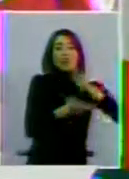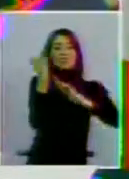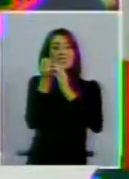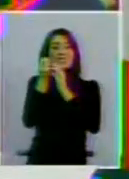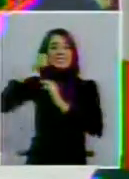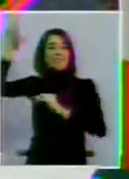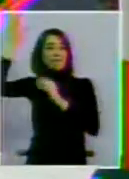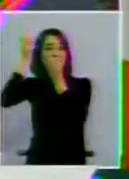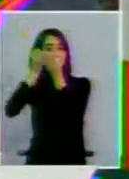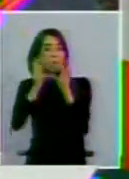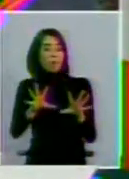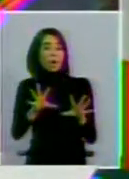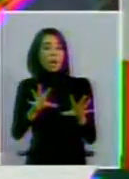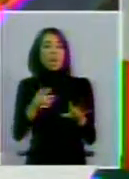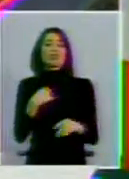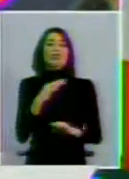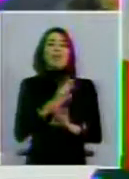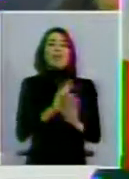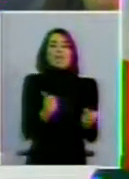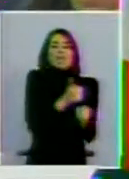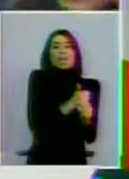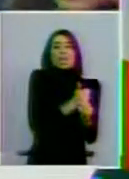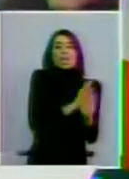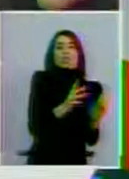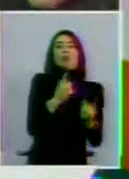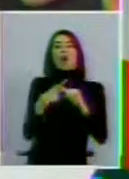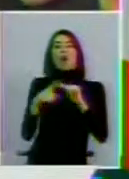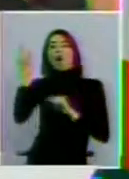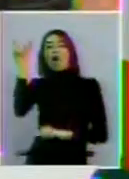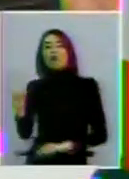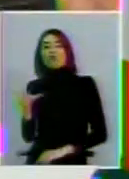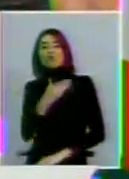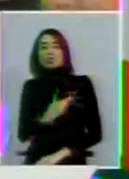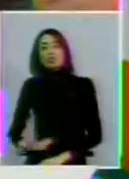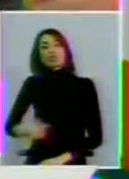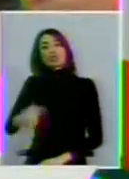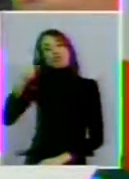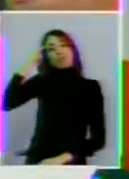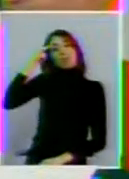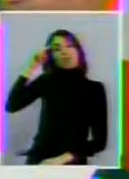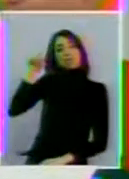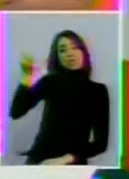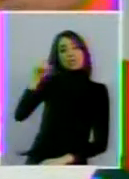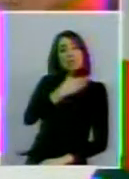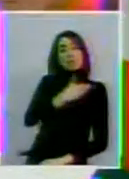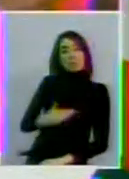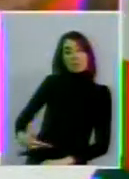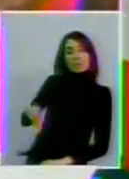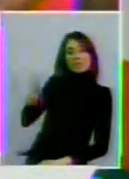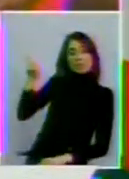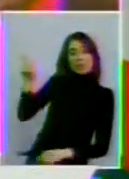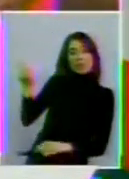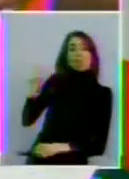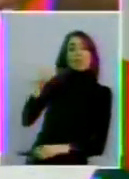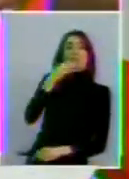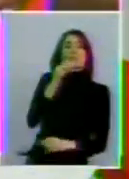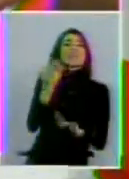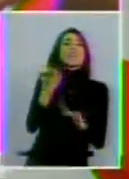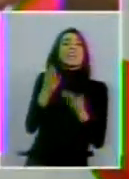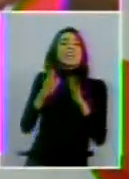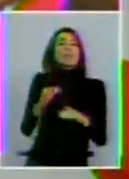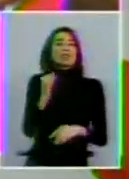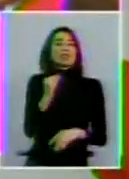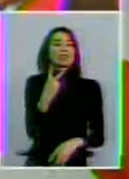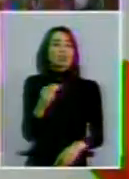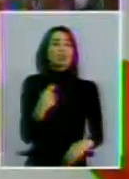otro presidente, por lo tanto se me ocurre a mí que ese otro presidente tendrá que decir si quedó algo o no. Mientras yo estuve en